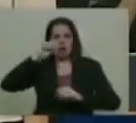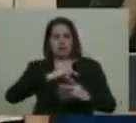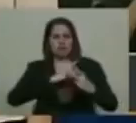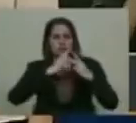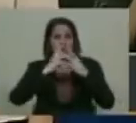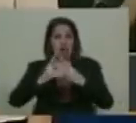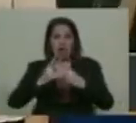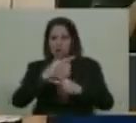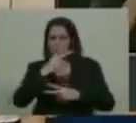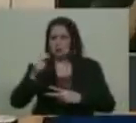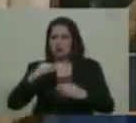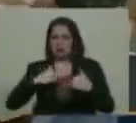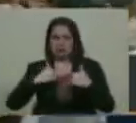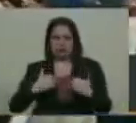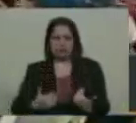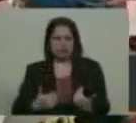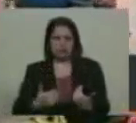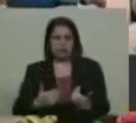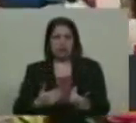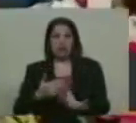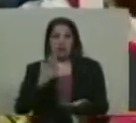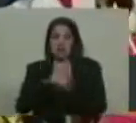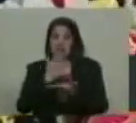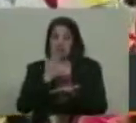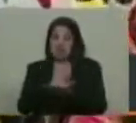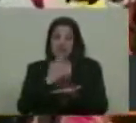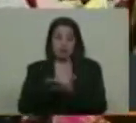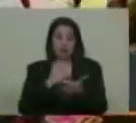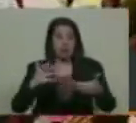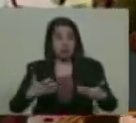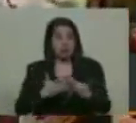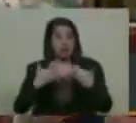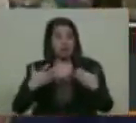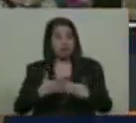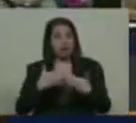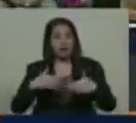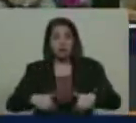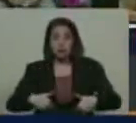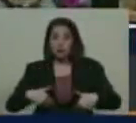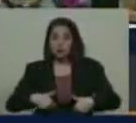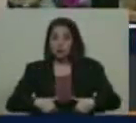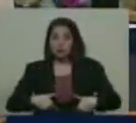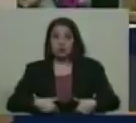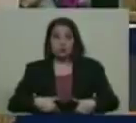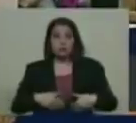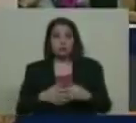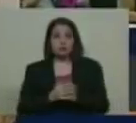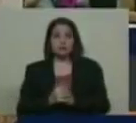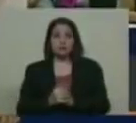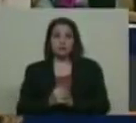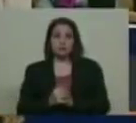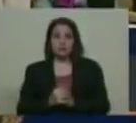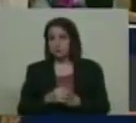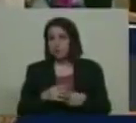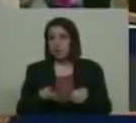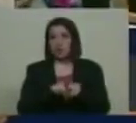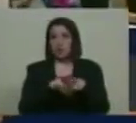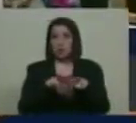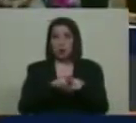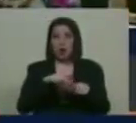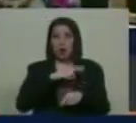rendirse jamás, de luchar, de luchar. Sí, así vamos nosotros